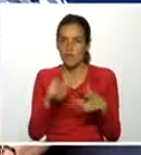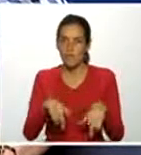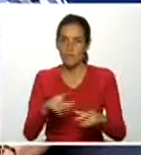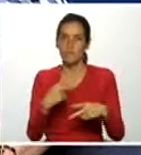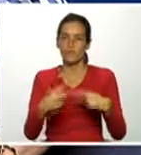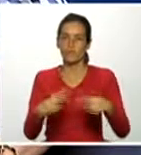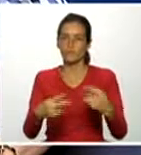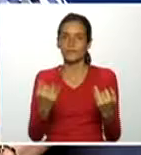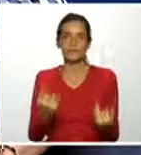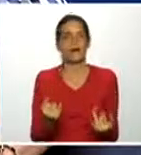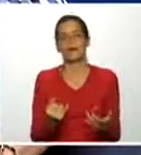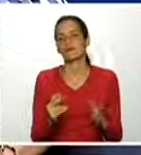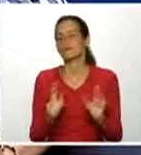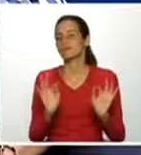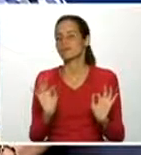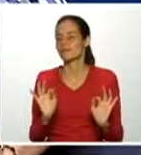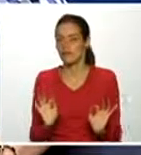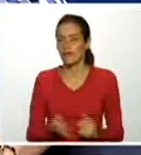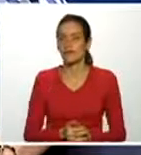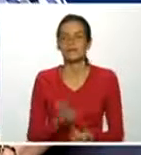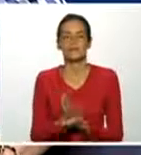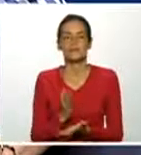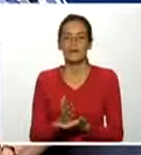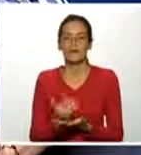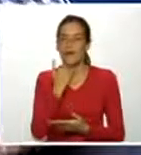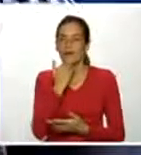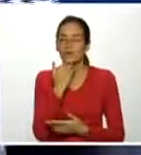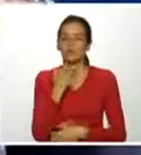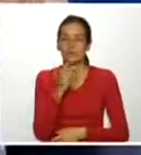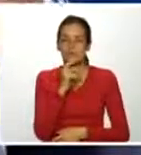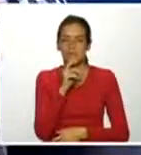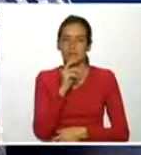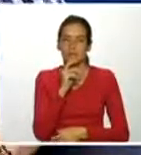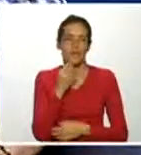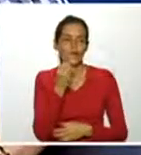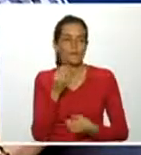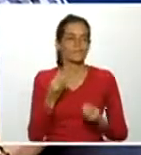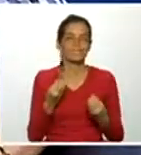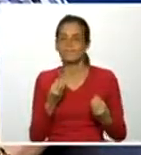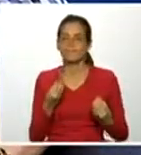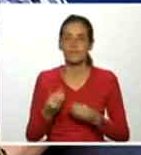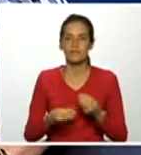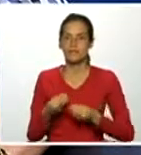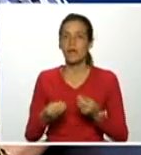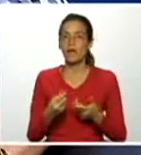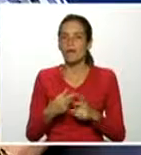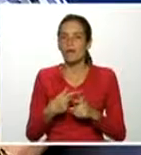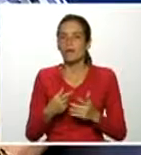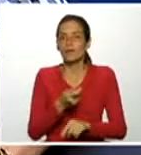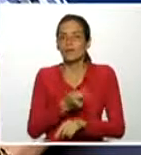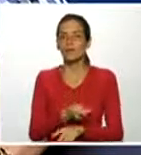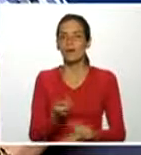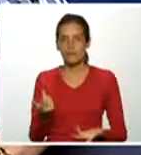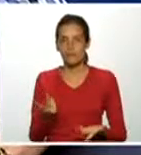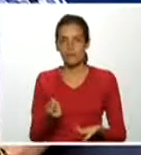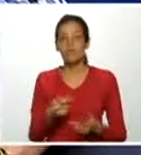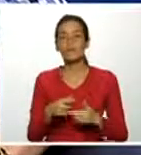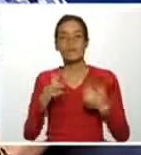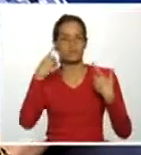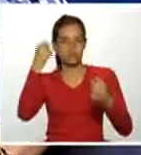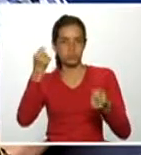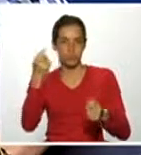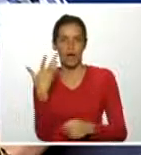productiva ya bien específica, que siempre es un dolor de cabeza para los chamos, no saber muy bien qué hacer al salir. O sea, las